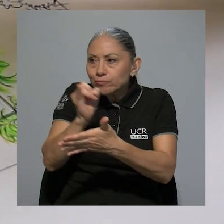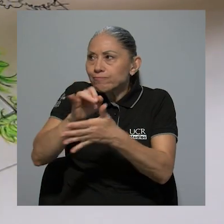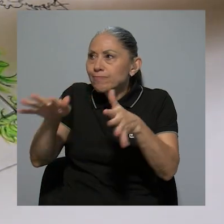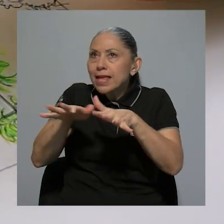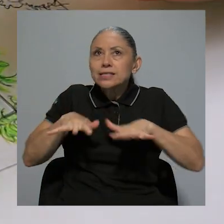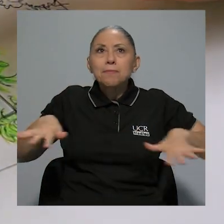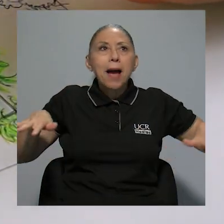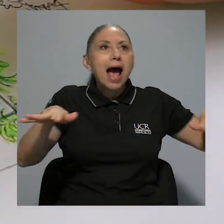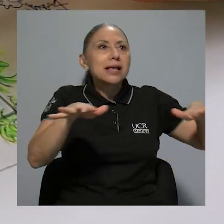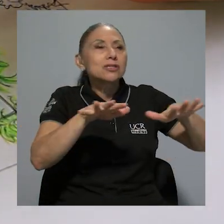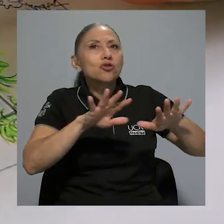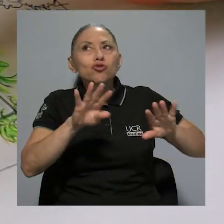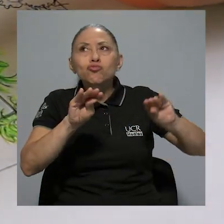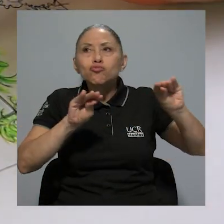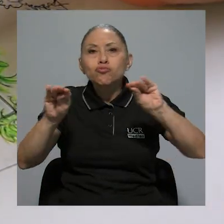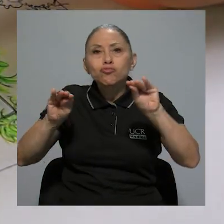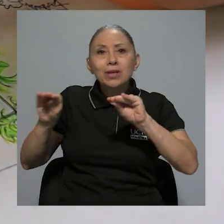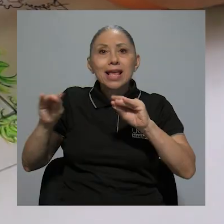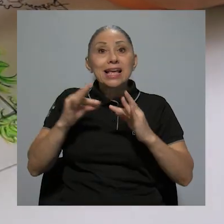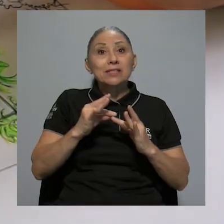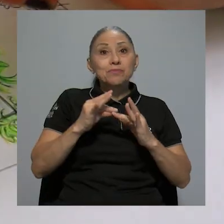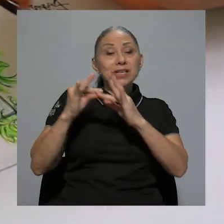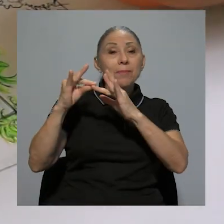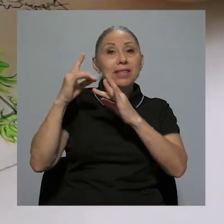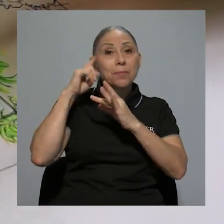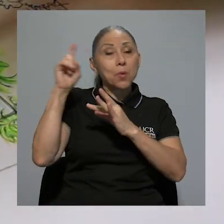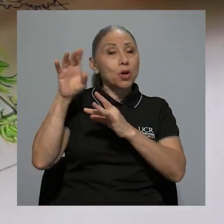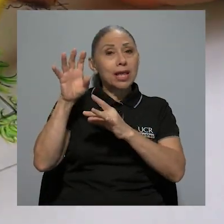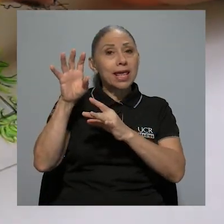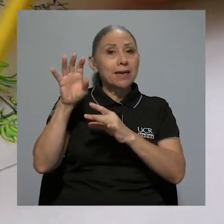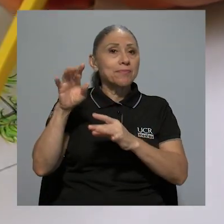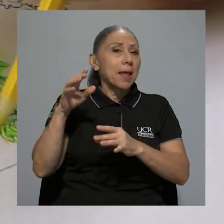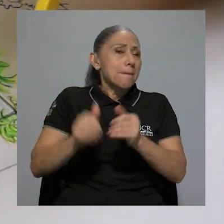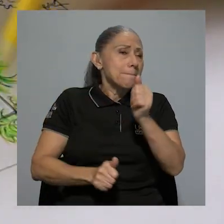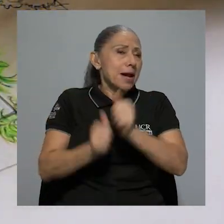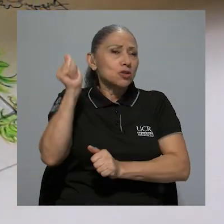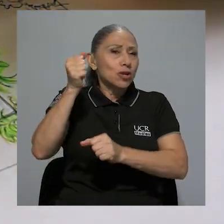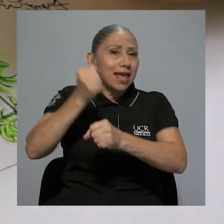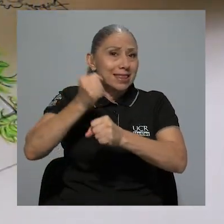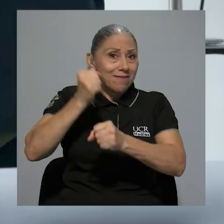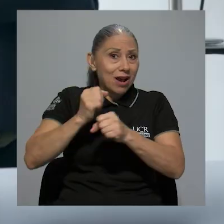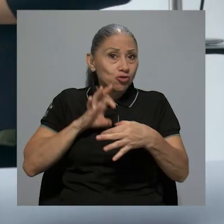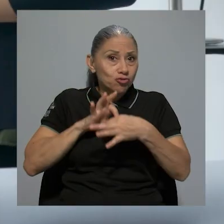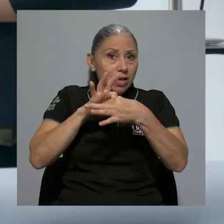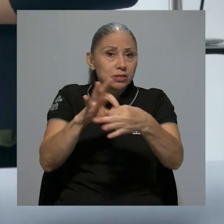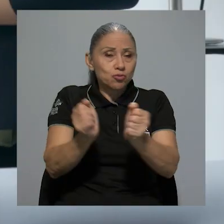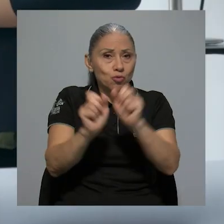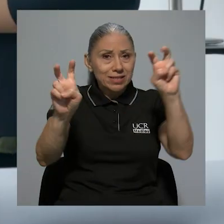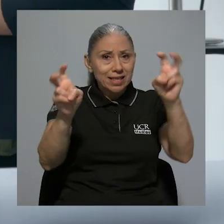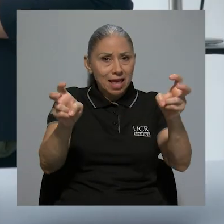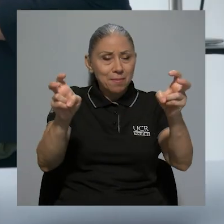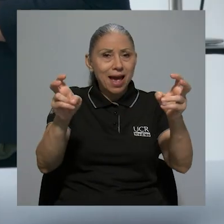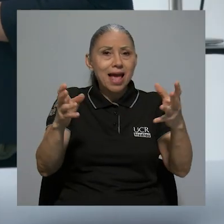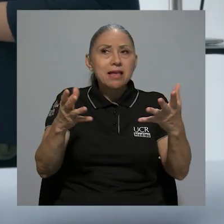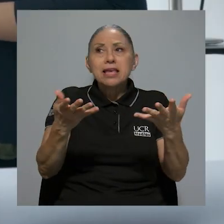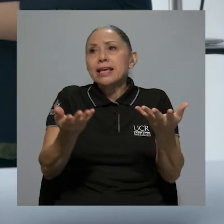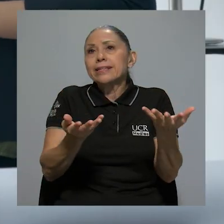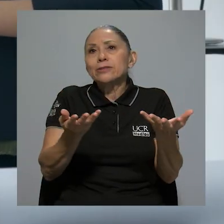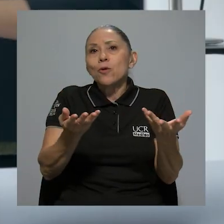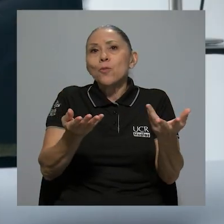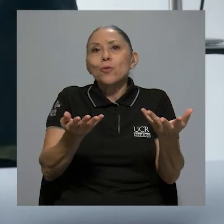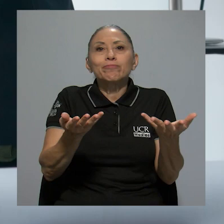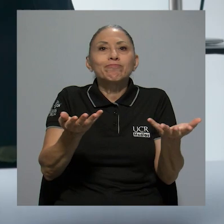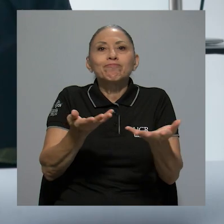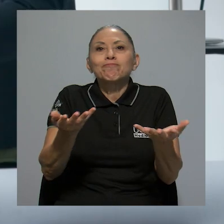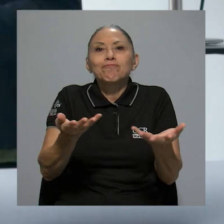Y sobre todo porque usualmente la mayoría de los trabajos que tenemos en este tema tienen que ver con arreglar cosas